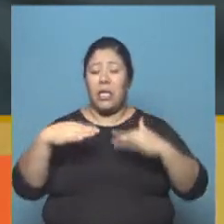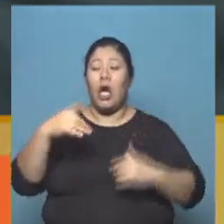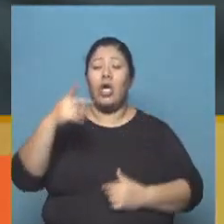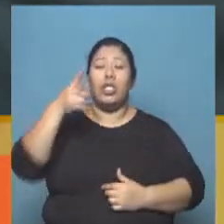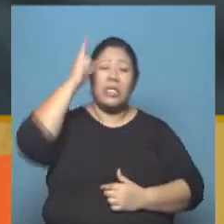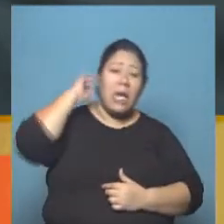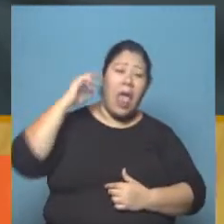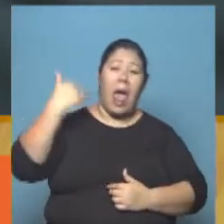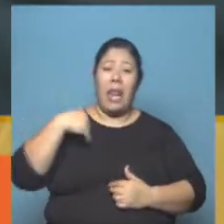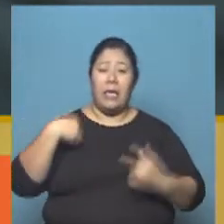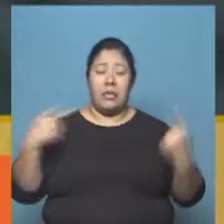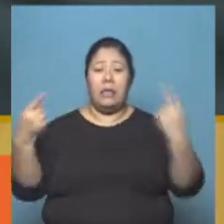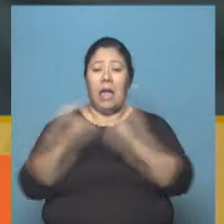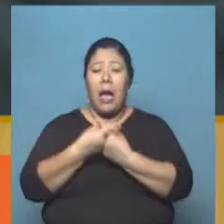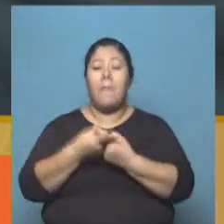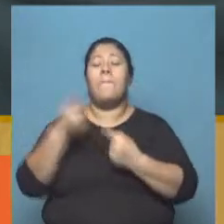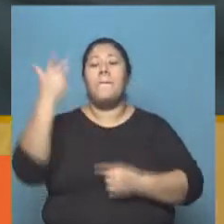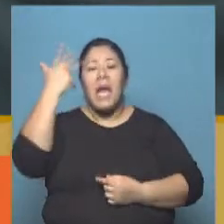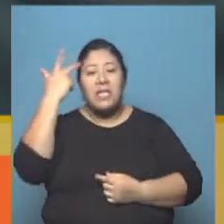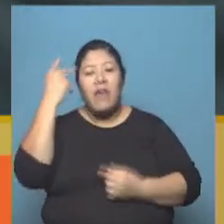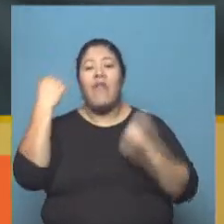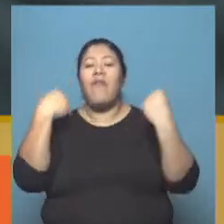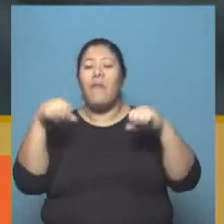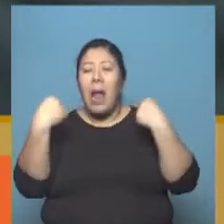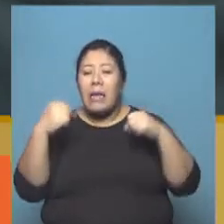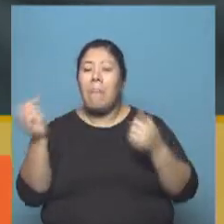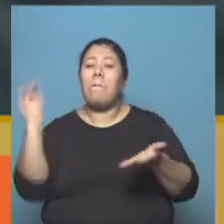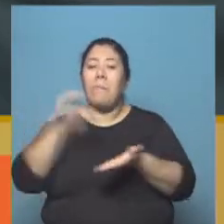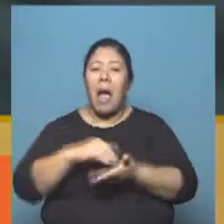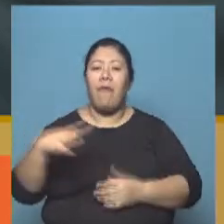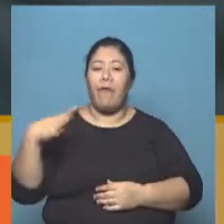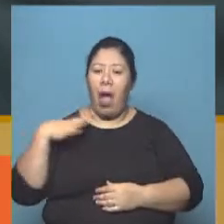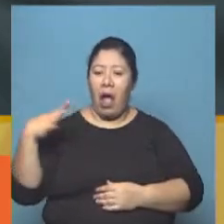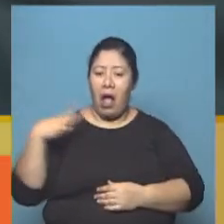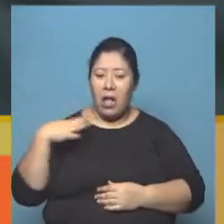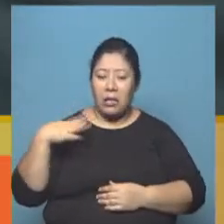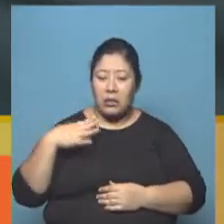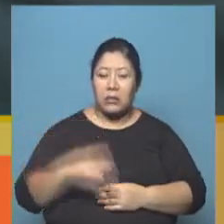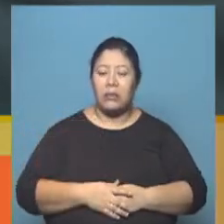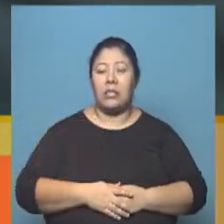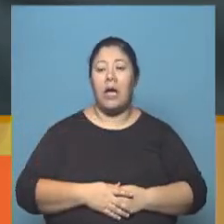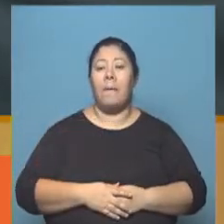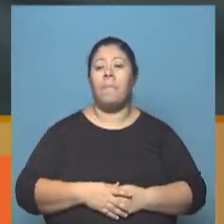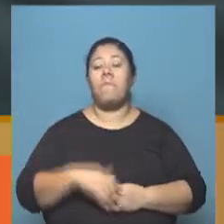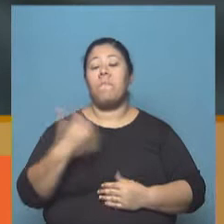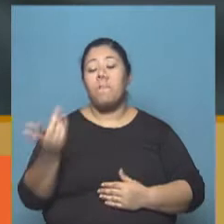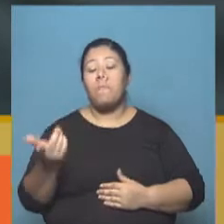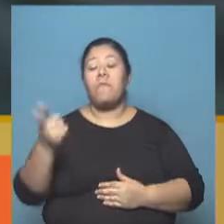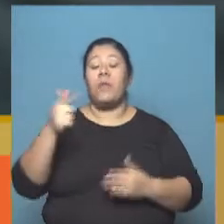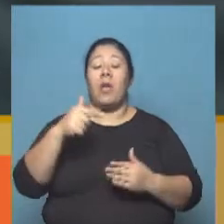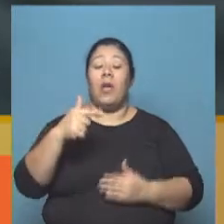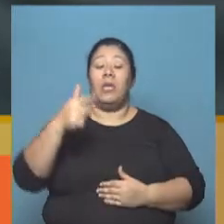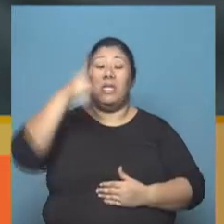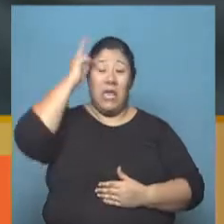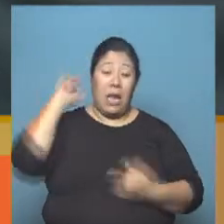todo movimientos con pelota, a lo mejor un poquito más de soltura. Se paraban 4 días del partido de Chile con el de Panamá. El